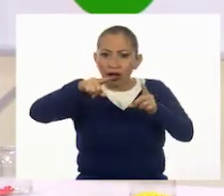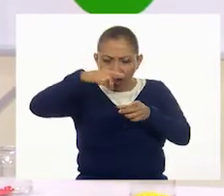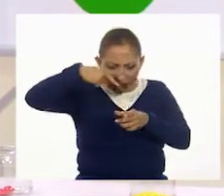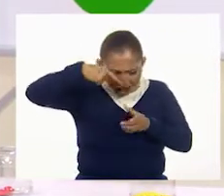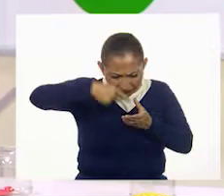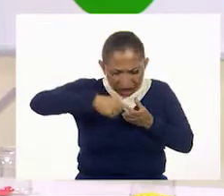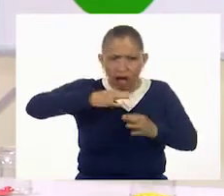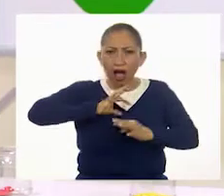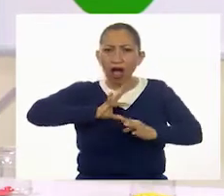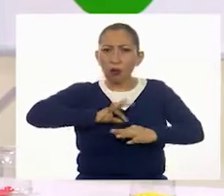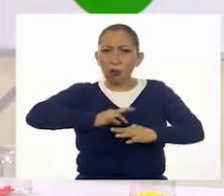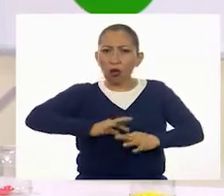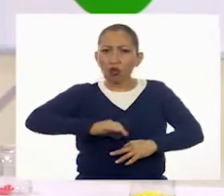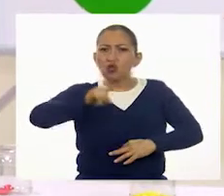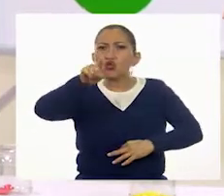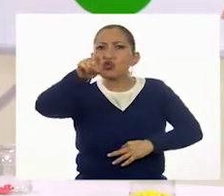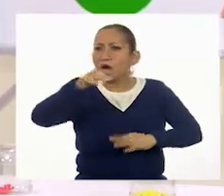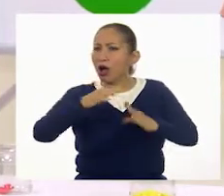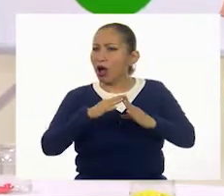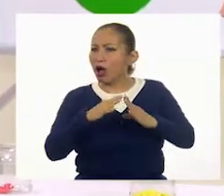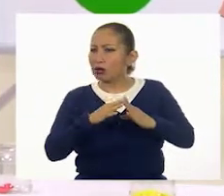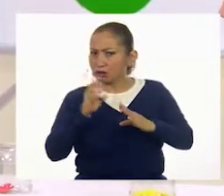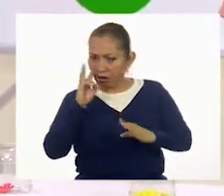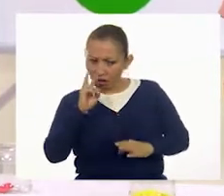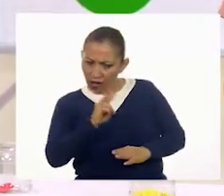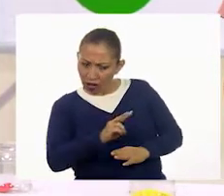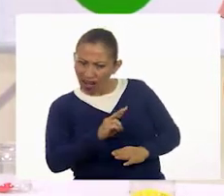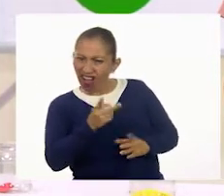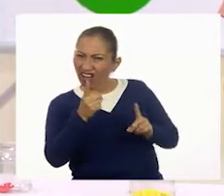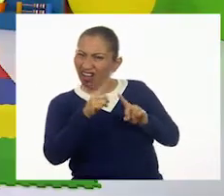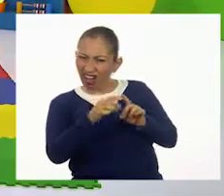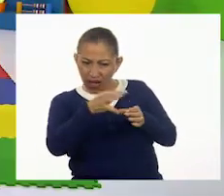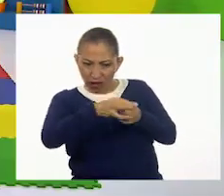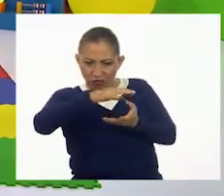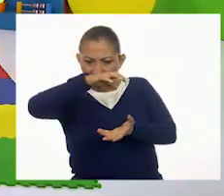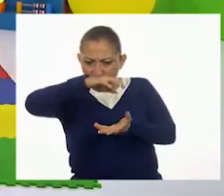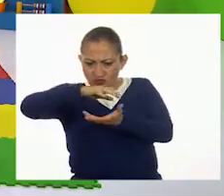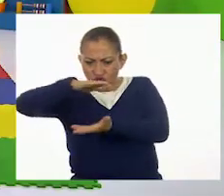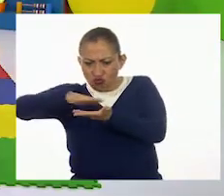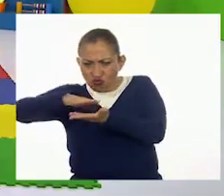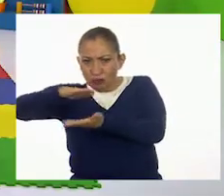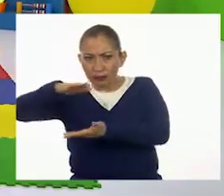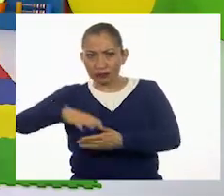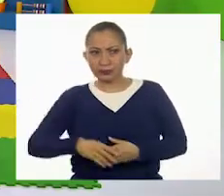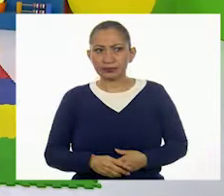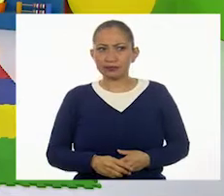de botones. ¿Ustedes en casa también lo notaron?